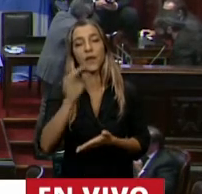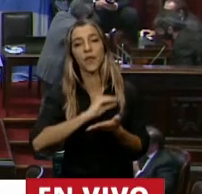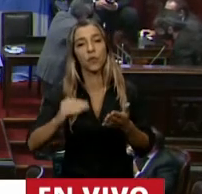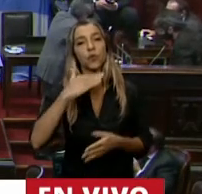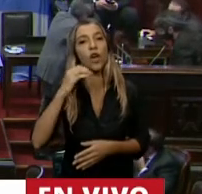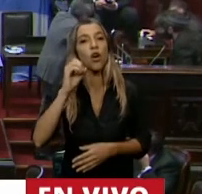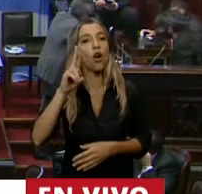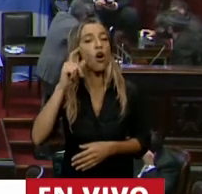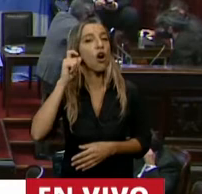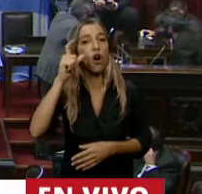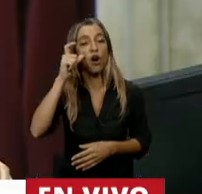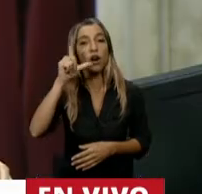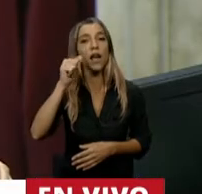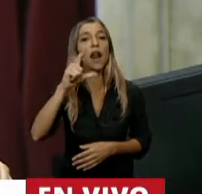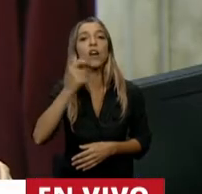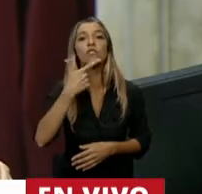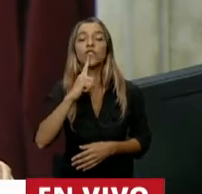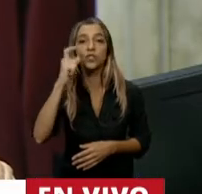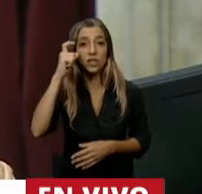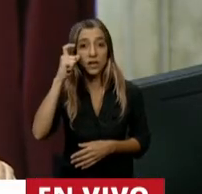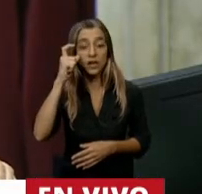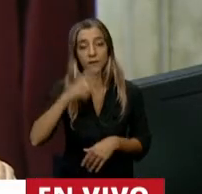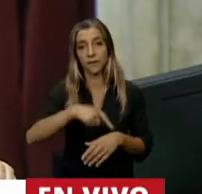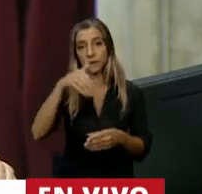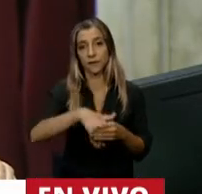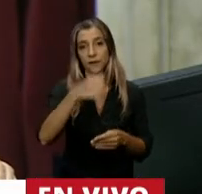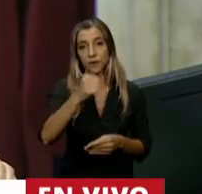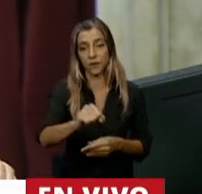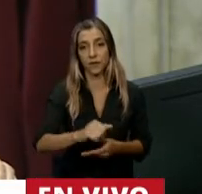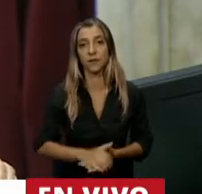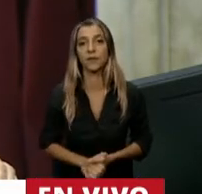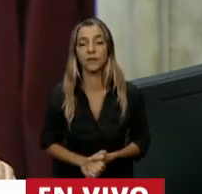Diputado Jorge Lacoste, ausente a la hora de votar.